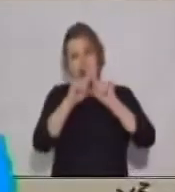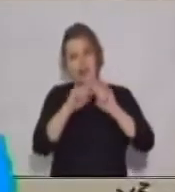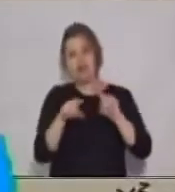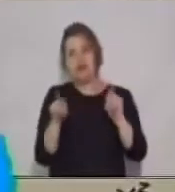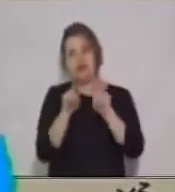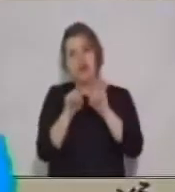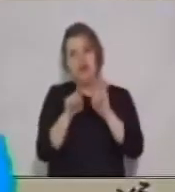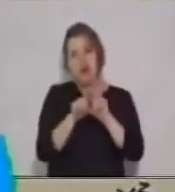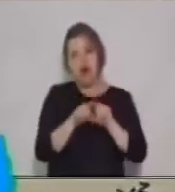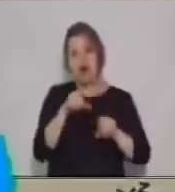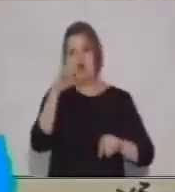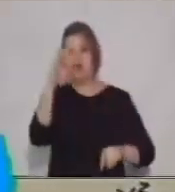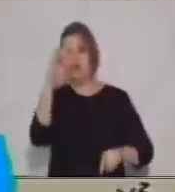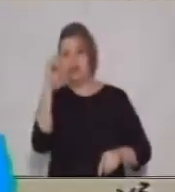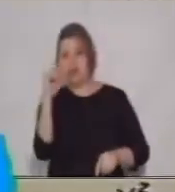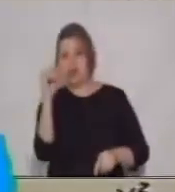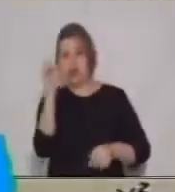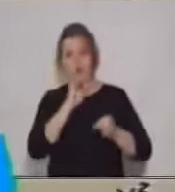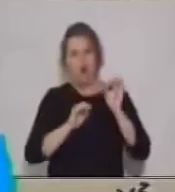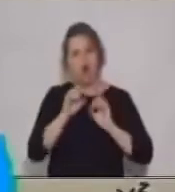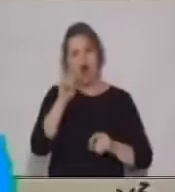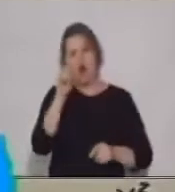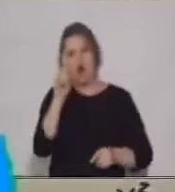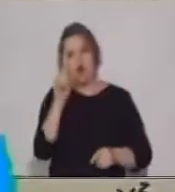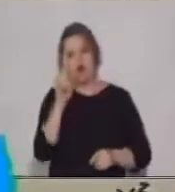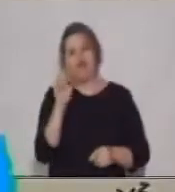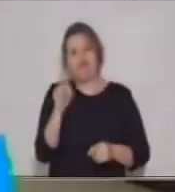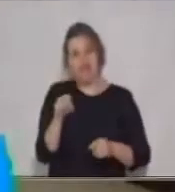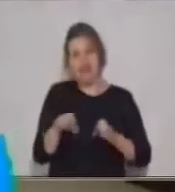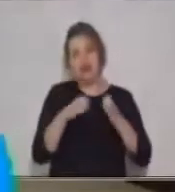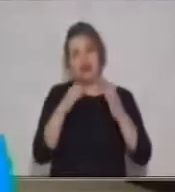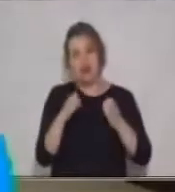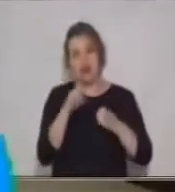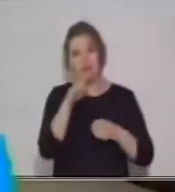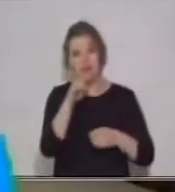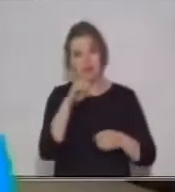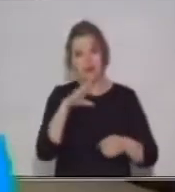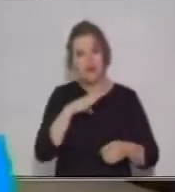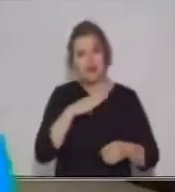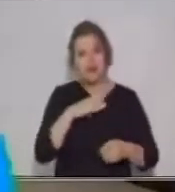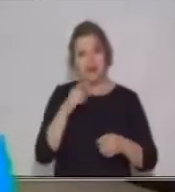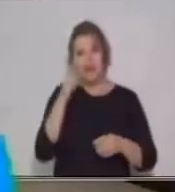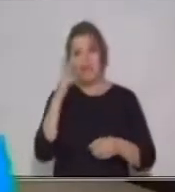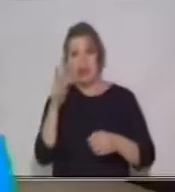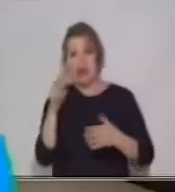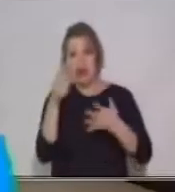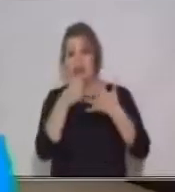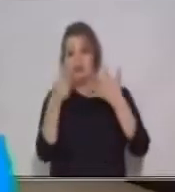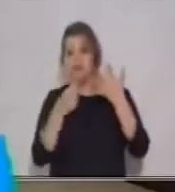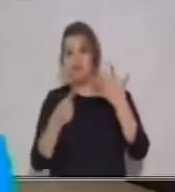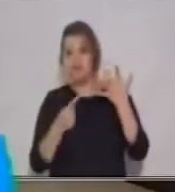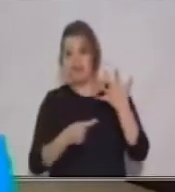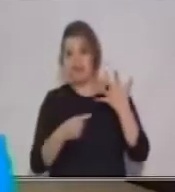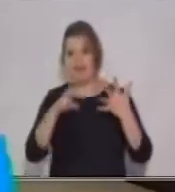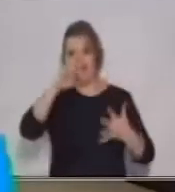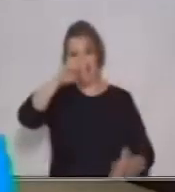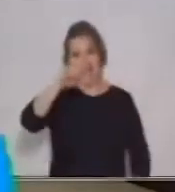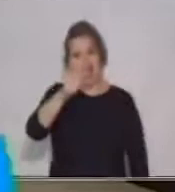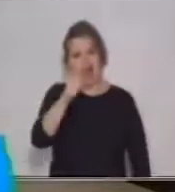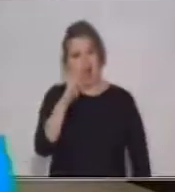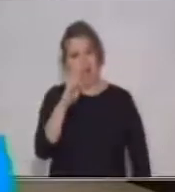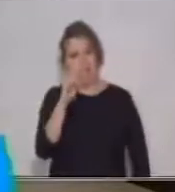2. Pero ahí dejamos sin considerar las partes de la parábola que acabamos de ver. Entonces vamos